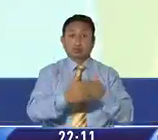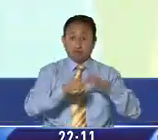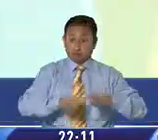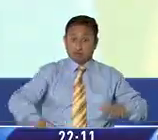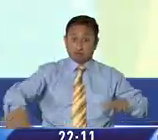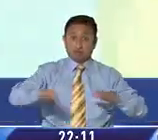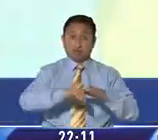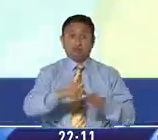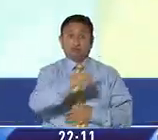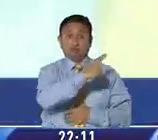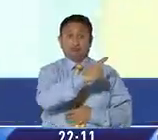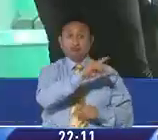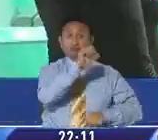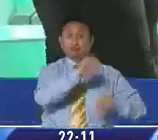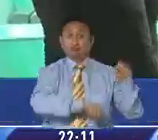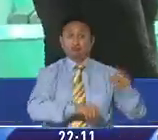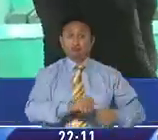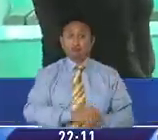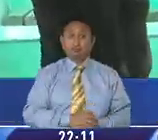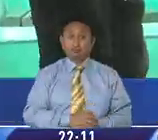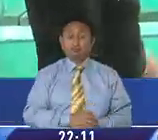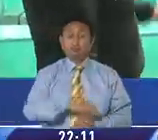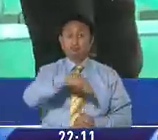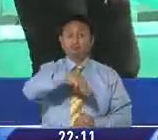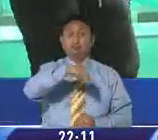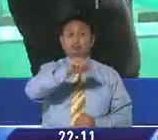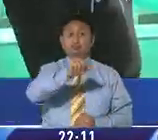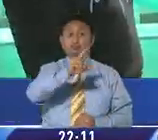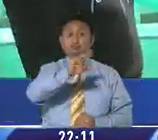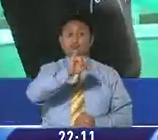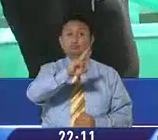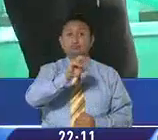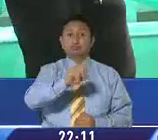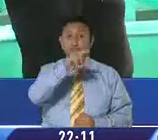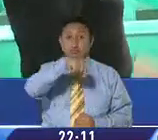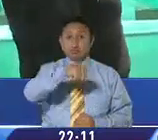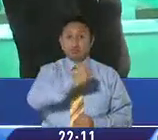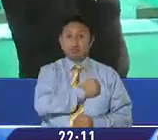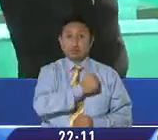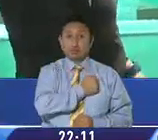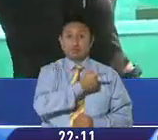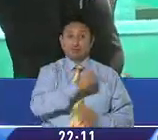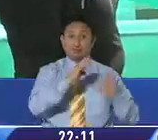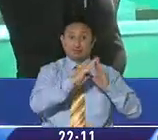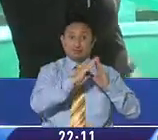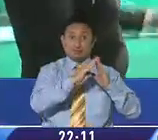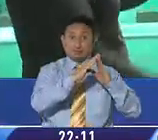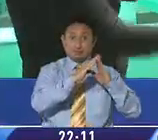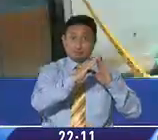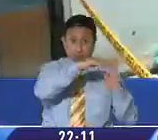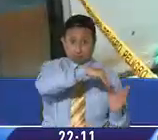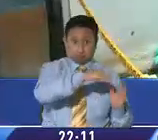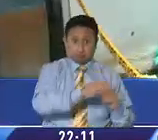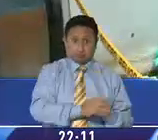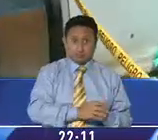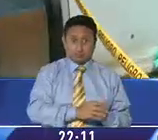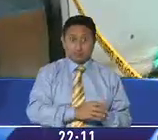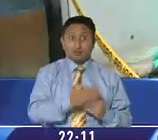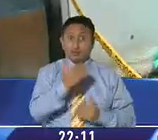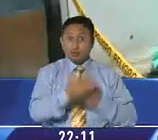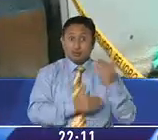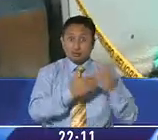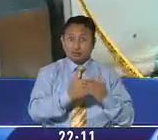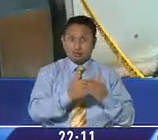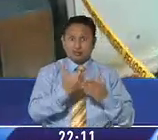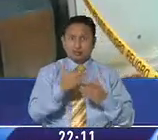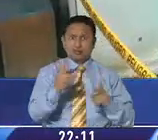así, destruida. Maribel Guzmán es la propietaria de esta parte de la vivienda que colapsó y asegura que la situación empeora con el pasar